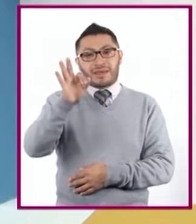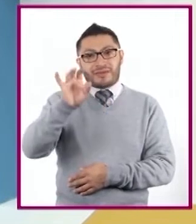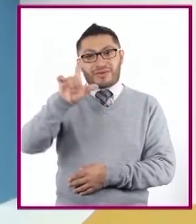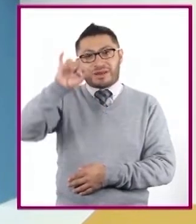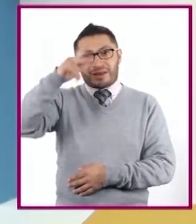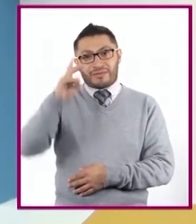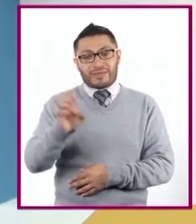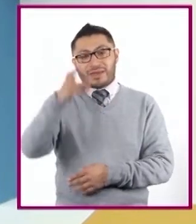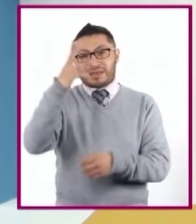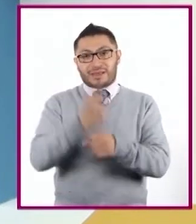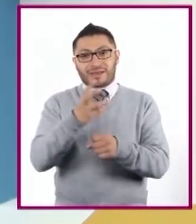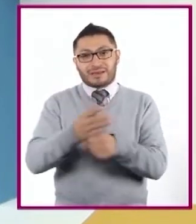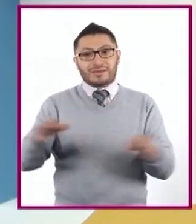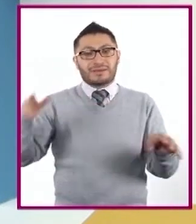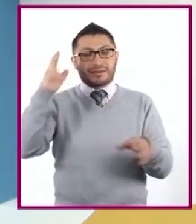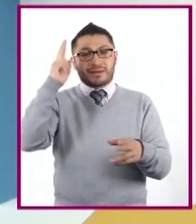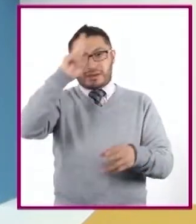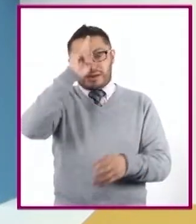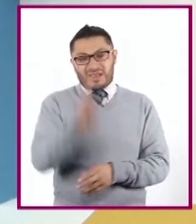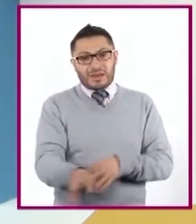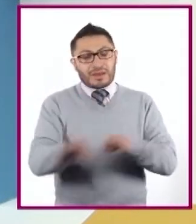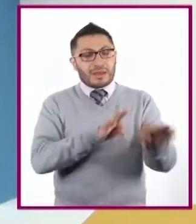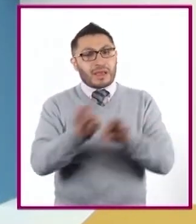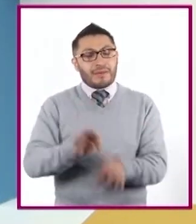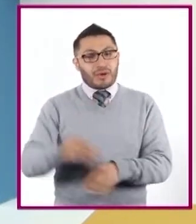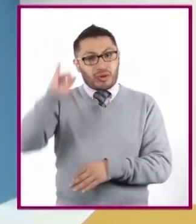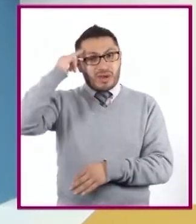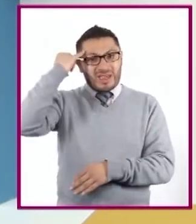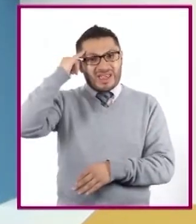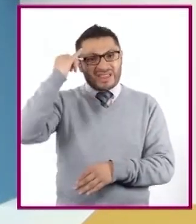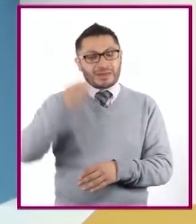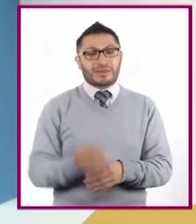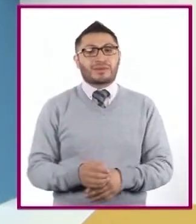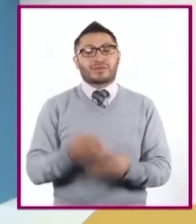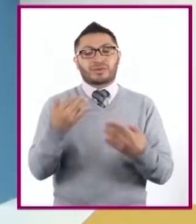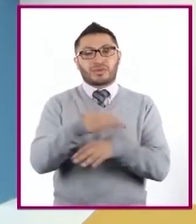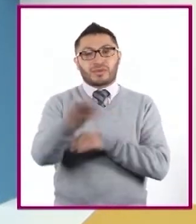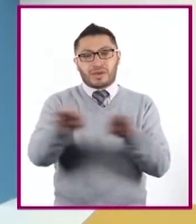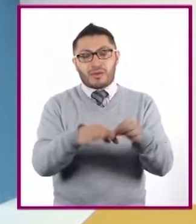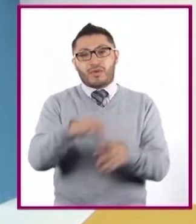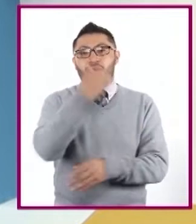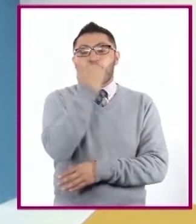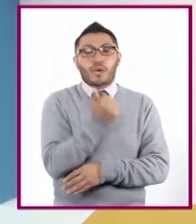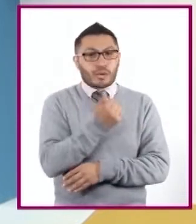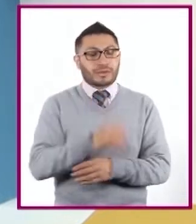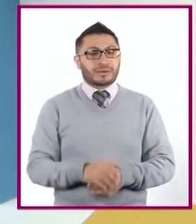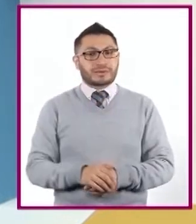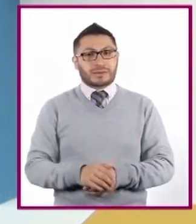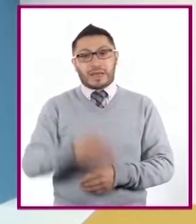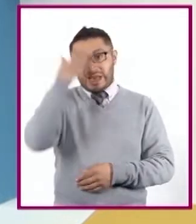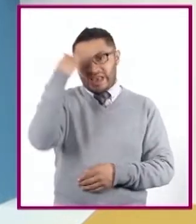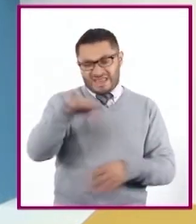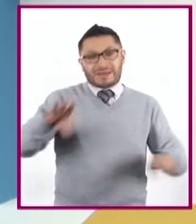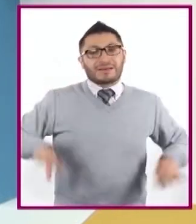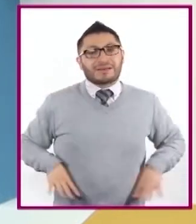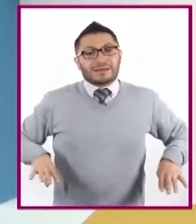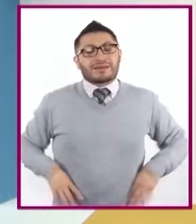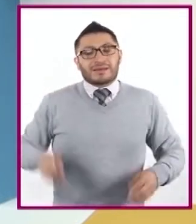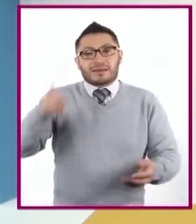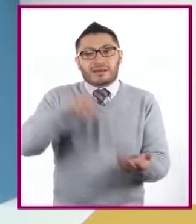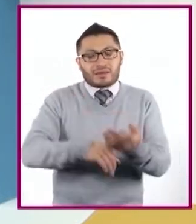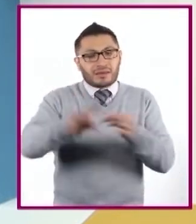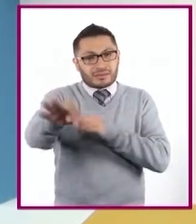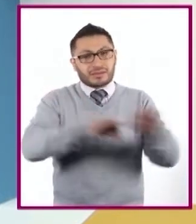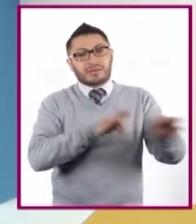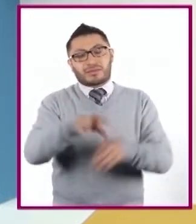que se prohibía el trabajo de los indios en los obrajes e ingenios de azúcar. Sabemos que las condiciones al interior de los